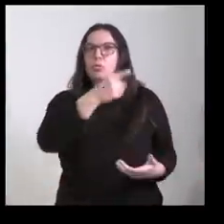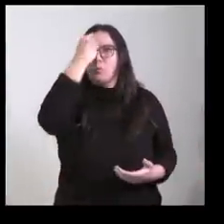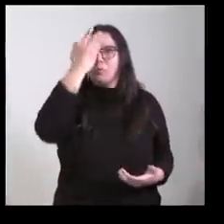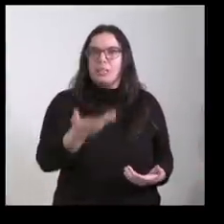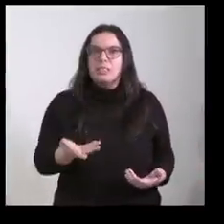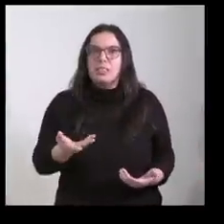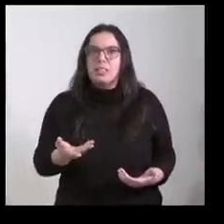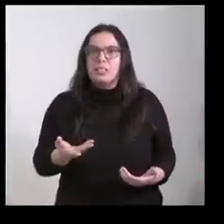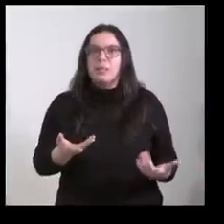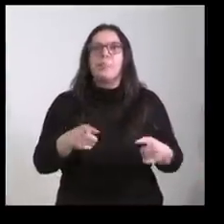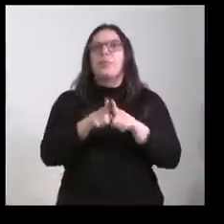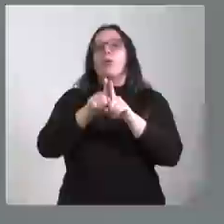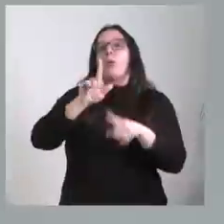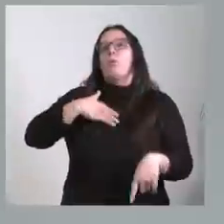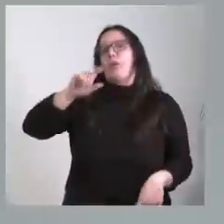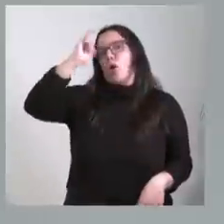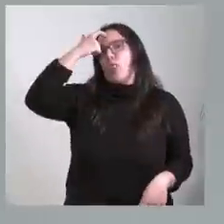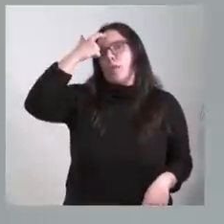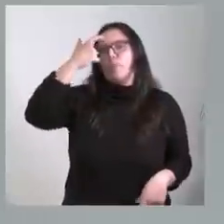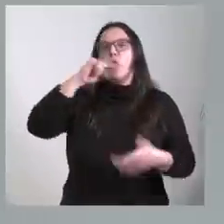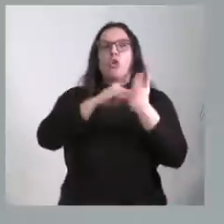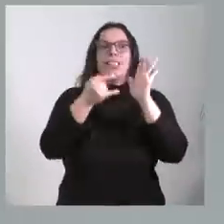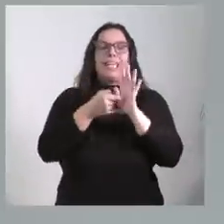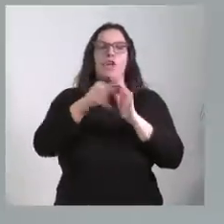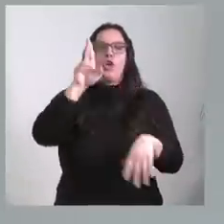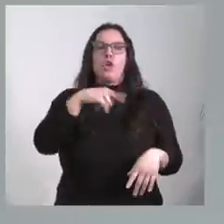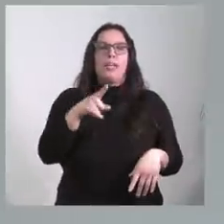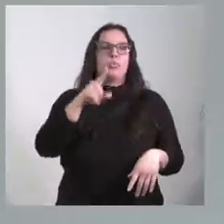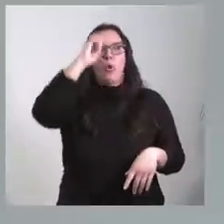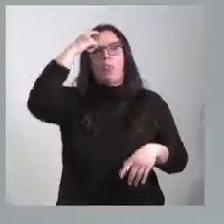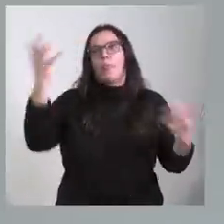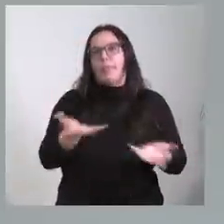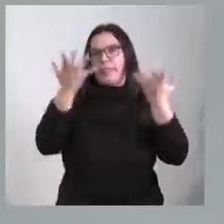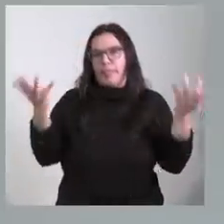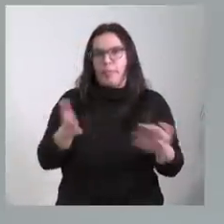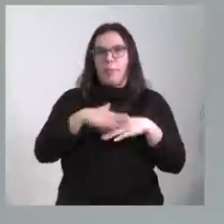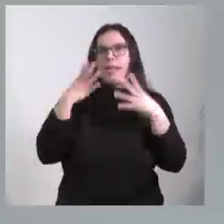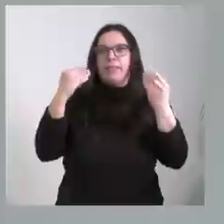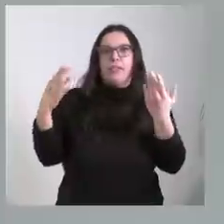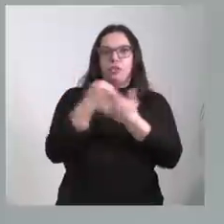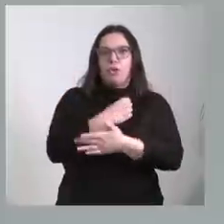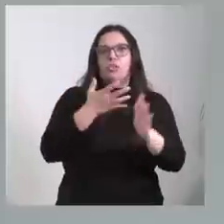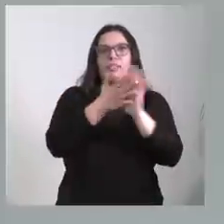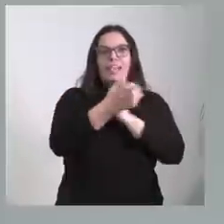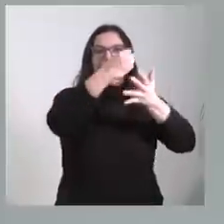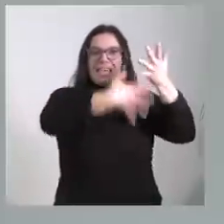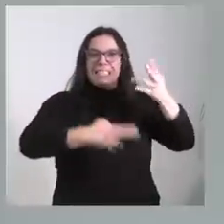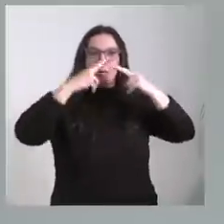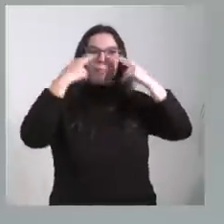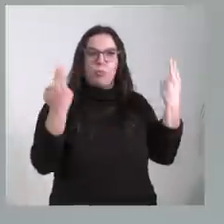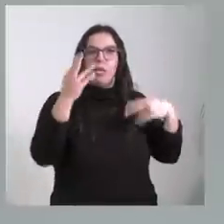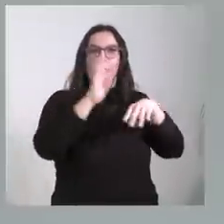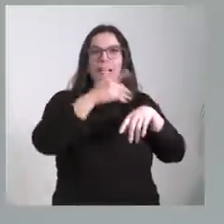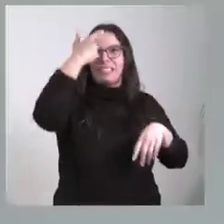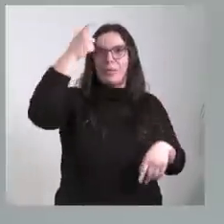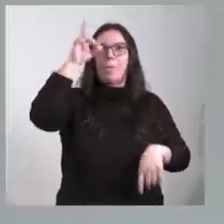eso es Lista negra no es un concepto técnico jurídico es un concepto informal o sea lo que yo digo es que no hay listas públicas sobre médicos